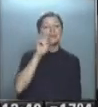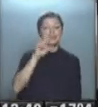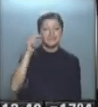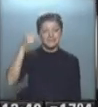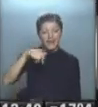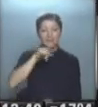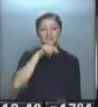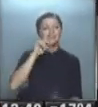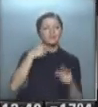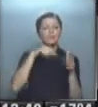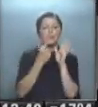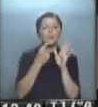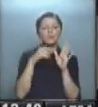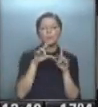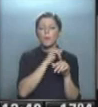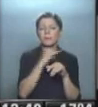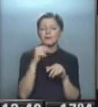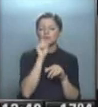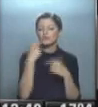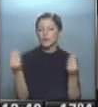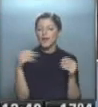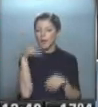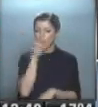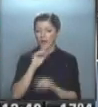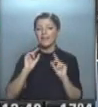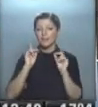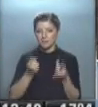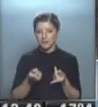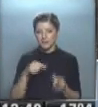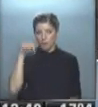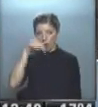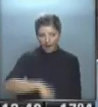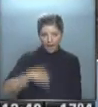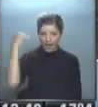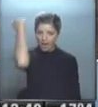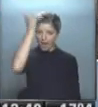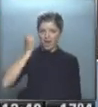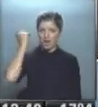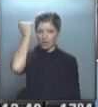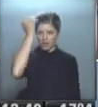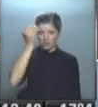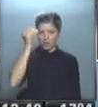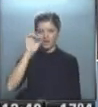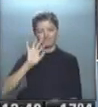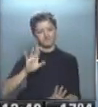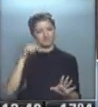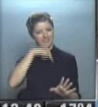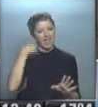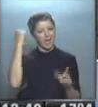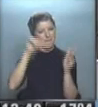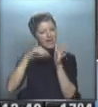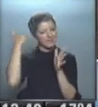para demonizar, la opresión de la mujer, exactamente. Pero Arabia Saudita no está en los titulares. No, por eso. Ahí no porque se demoniza. Es un gran aliado de Estados Unidos. Otro